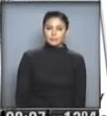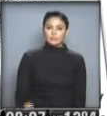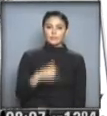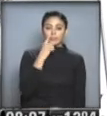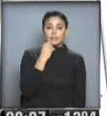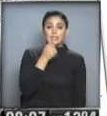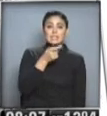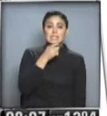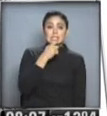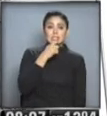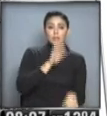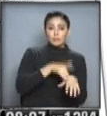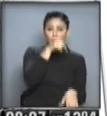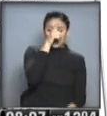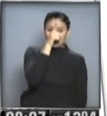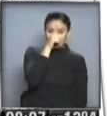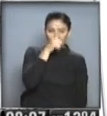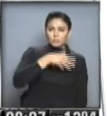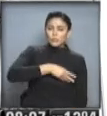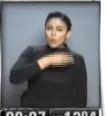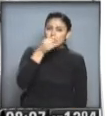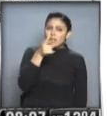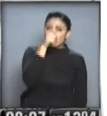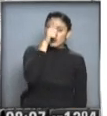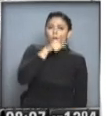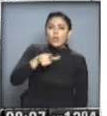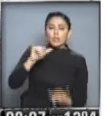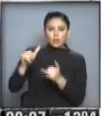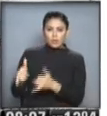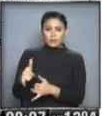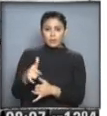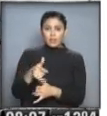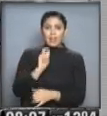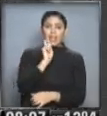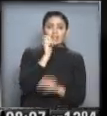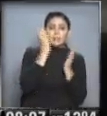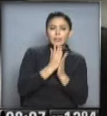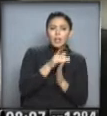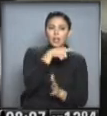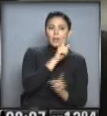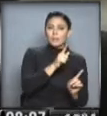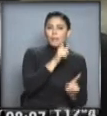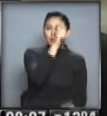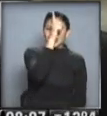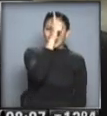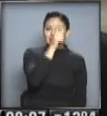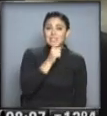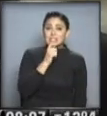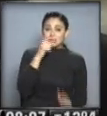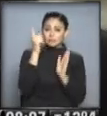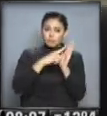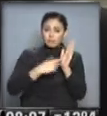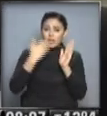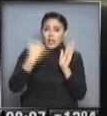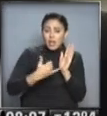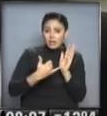Cuando hay un delito de policía, muchas veces cometidos por policías contra los pibes, los que investigan son los propios policías. Si ya estuviera reglamentada y puesta